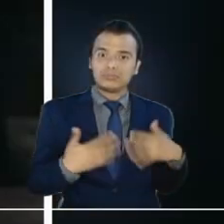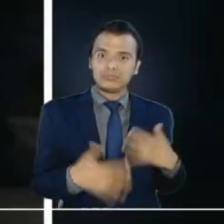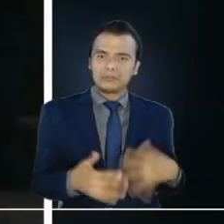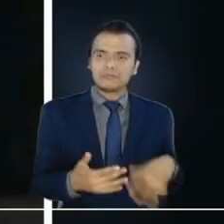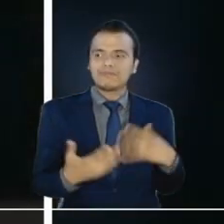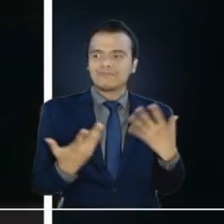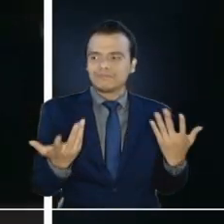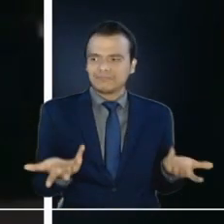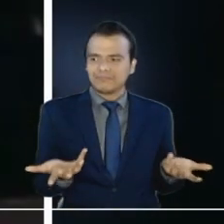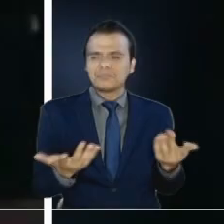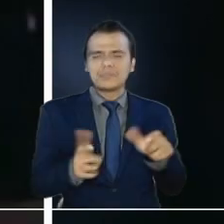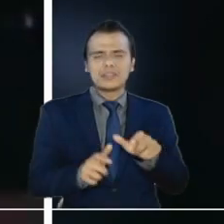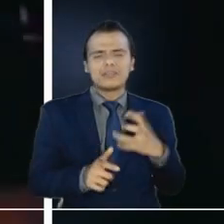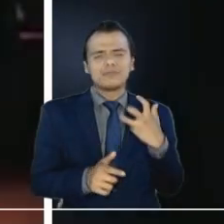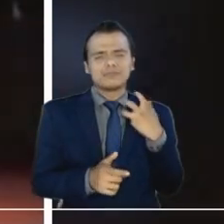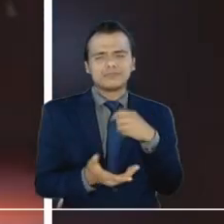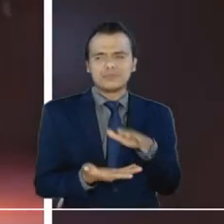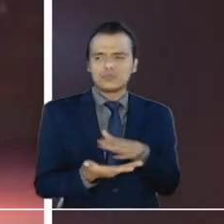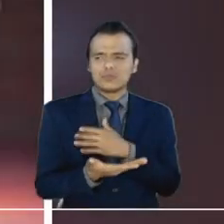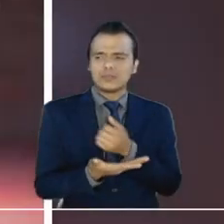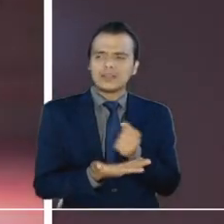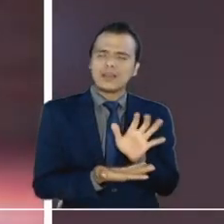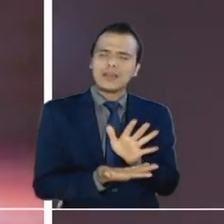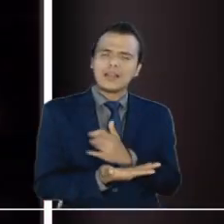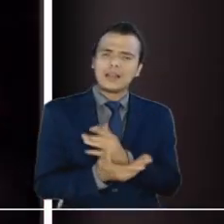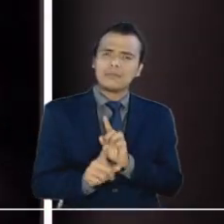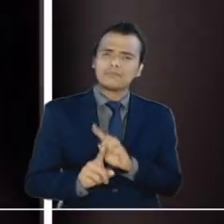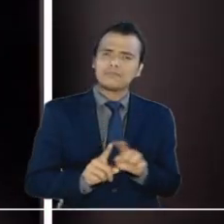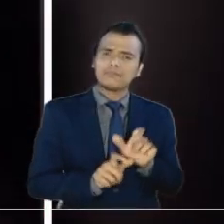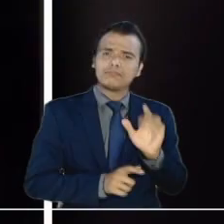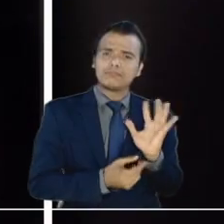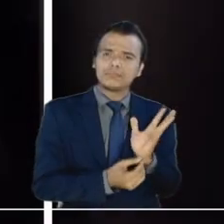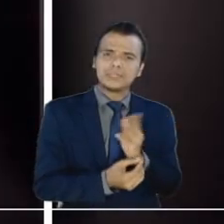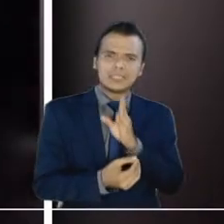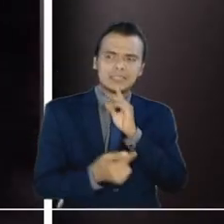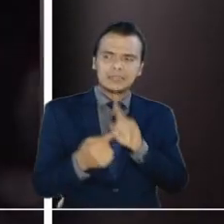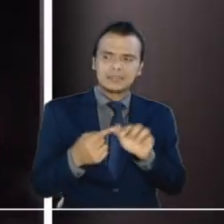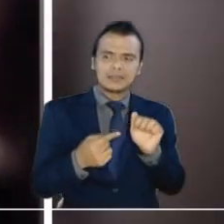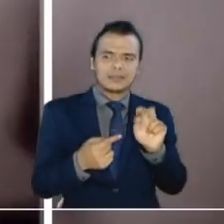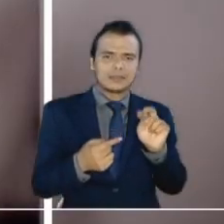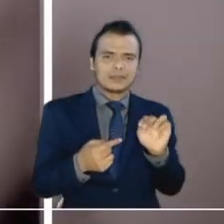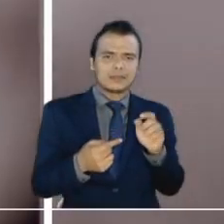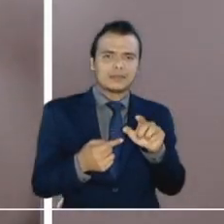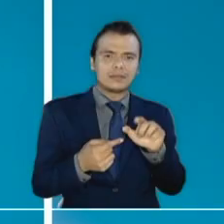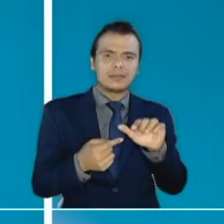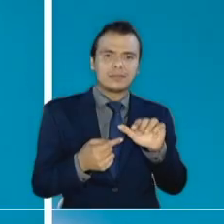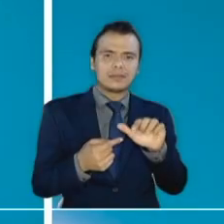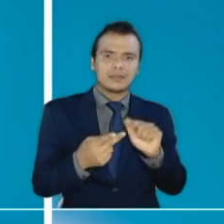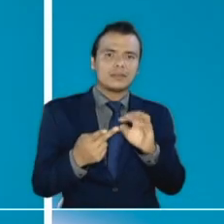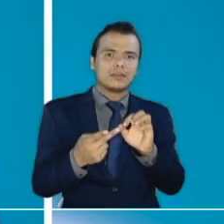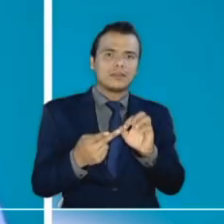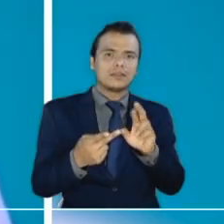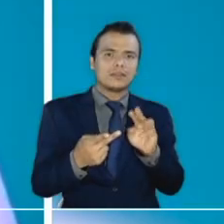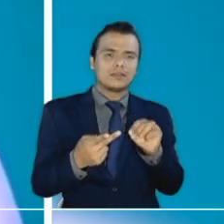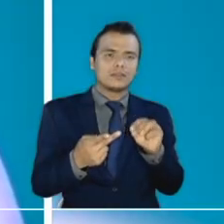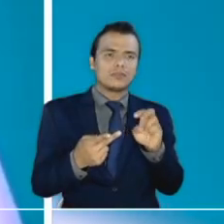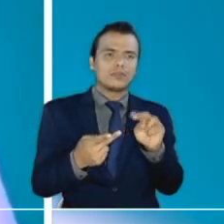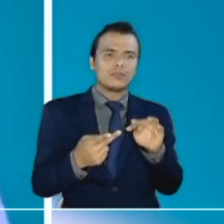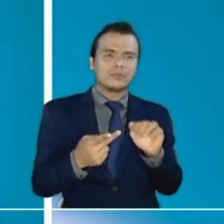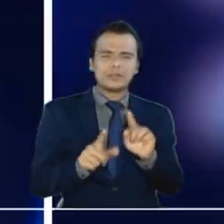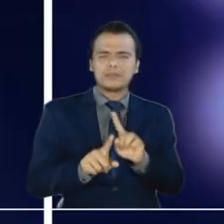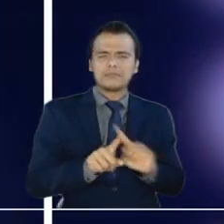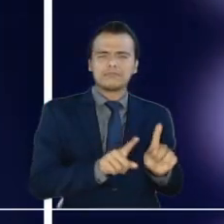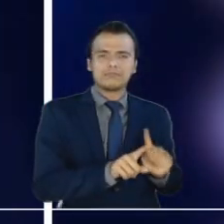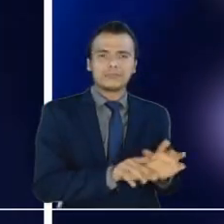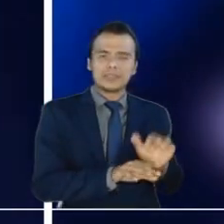el concierto podrá disfrutar de diferentes artistas como Ángela Carrasco, Tormenta, Yo Me Llamo Roberto Carlos y otros más, reviviendo momentos inolvidables a